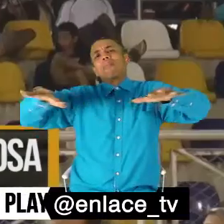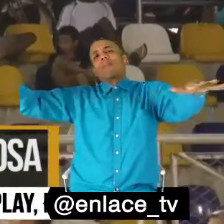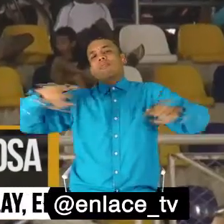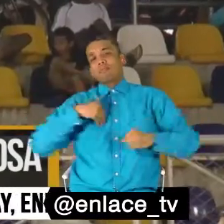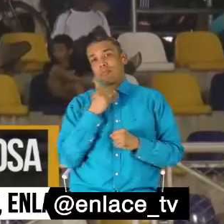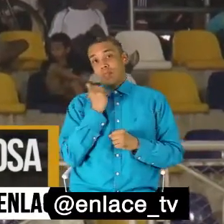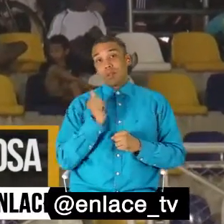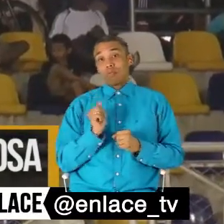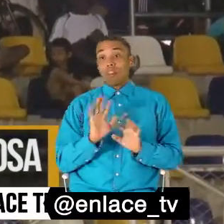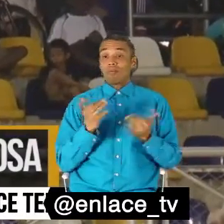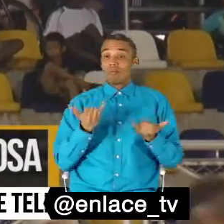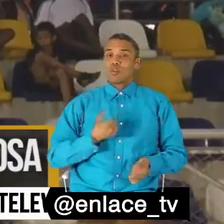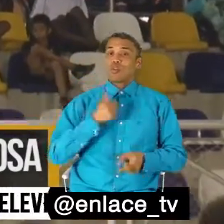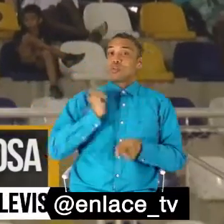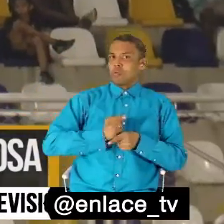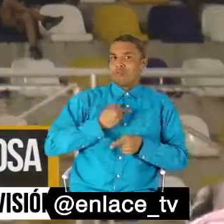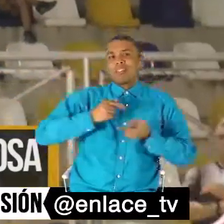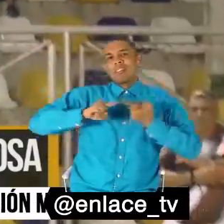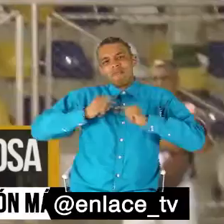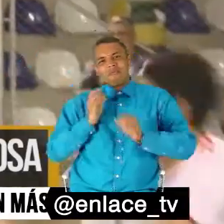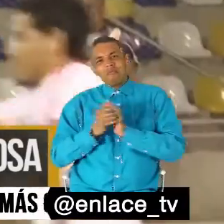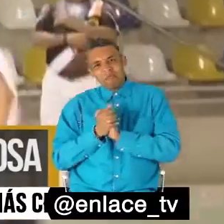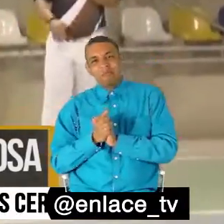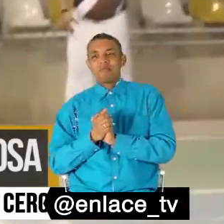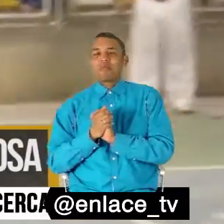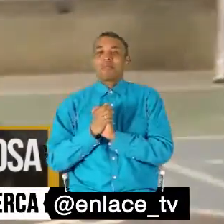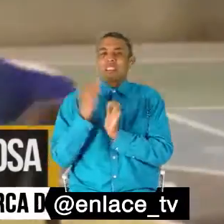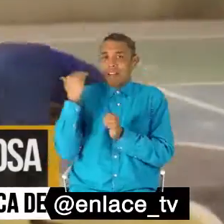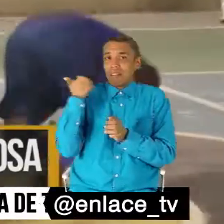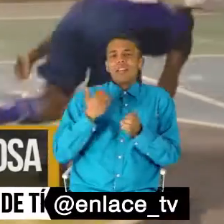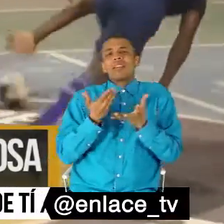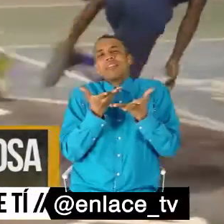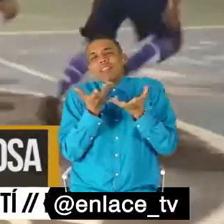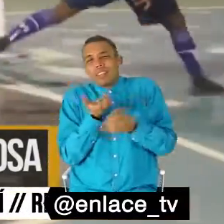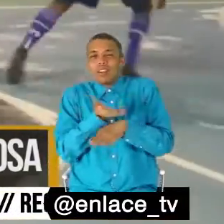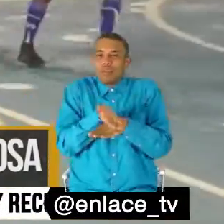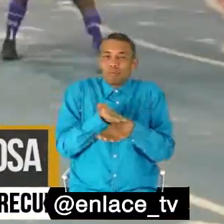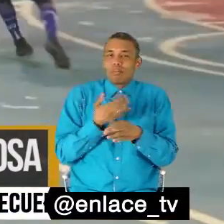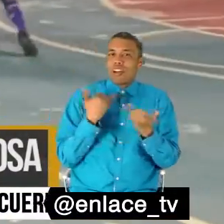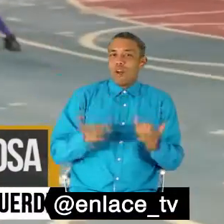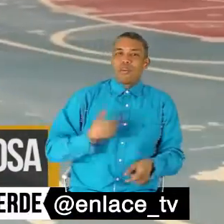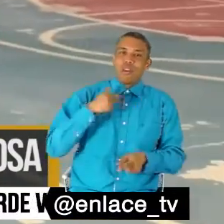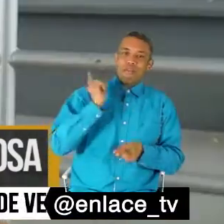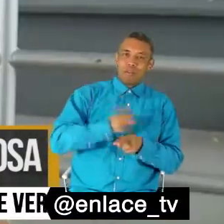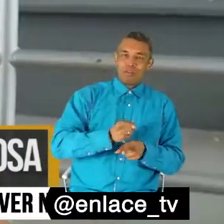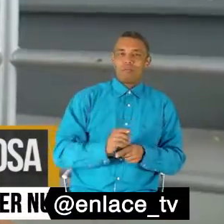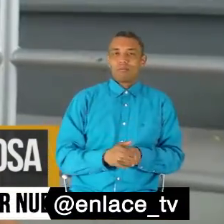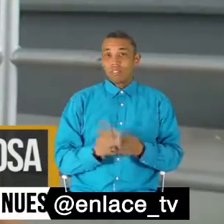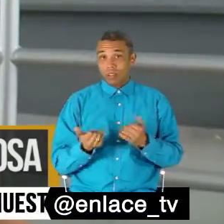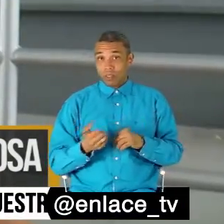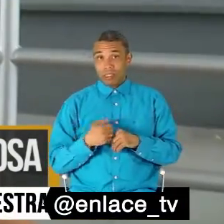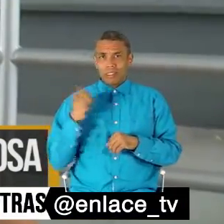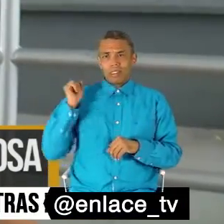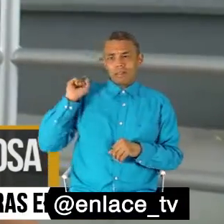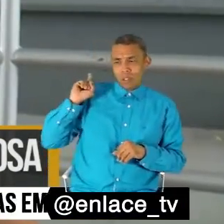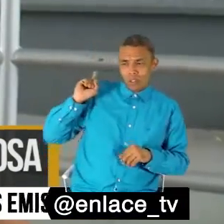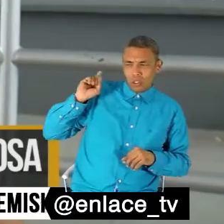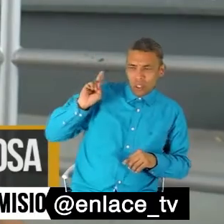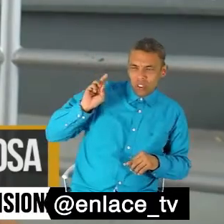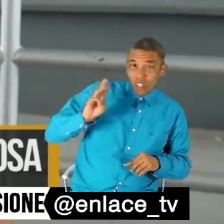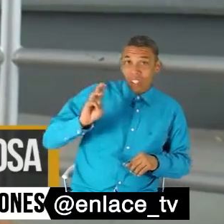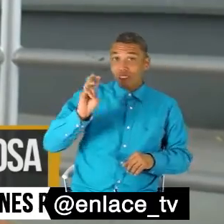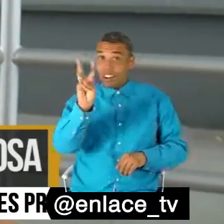para disfrutar en familia y amigos, y que eran reclamados por la comunidad. Bueno, en el momento estamos ya en la octava fecha. Tuvimos muy buena acogida